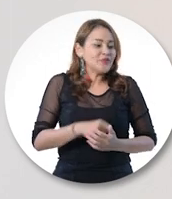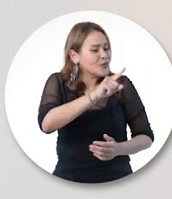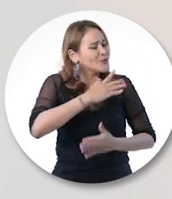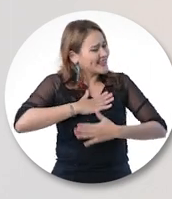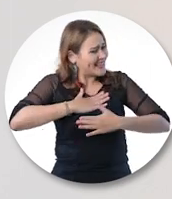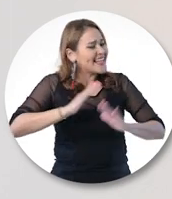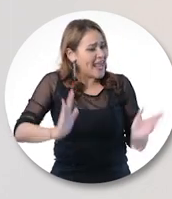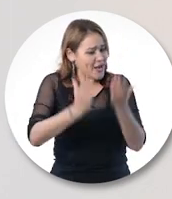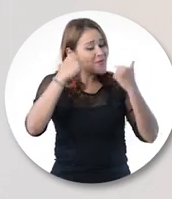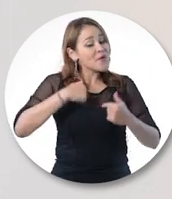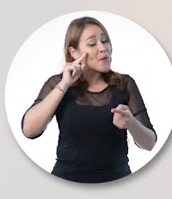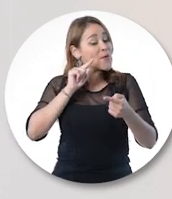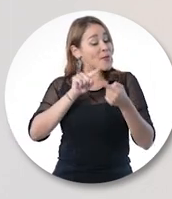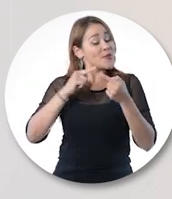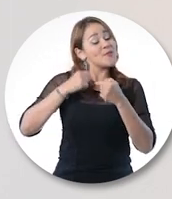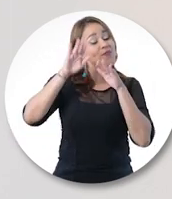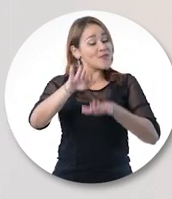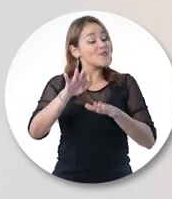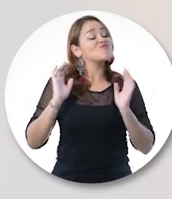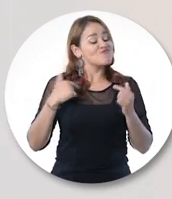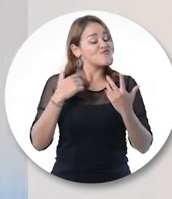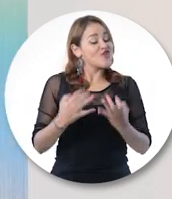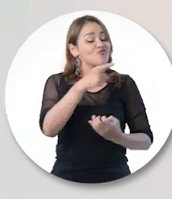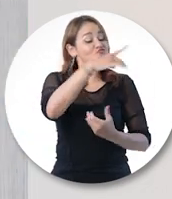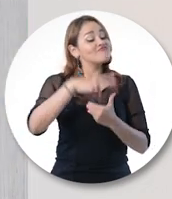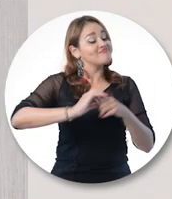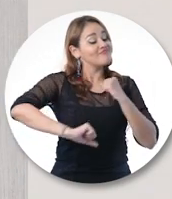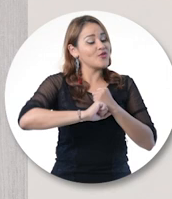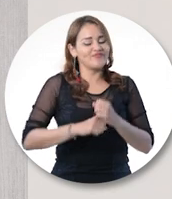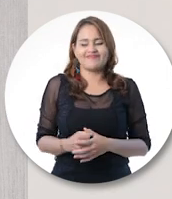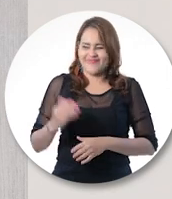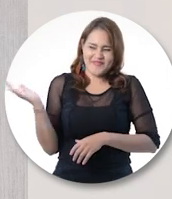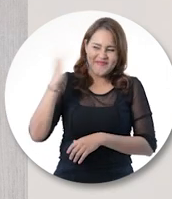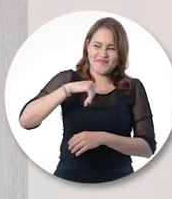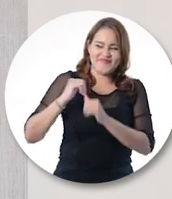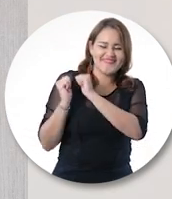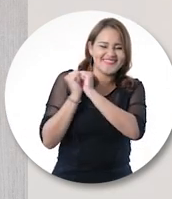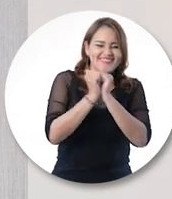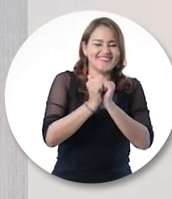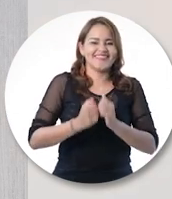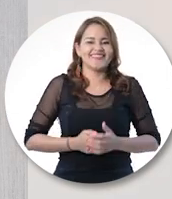que intentarlo. Yo voy a ser representante estudiantil, así que tienes que votar por mí. Ven, vamos.